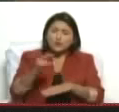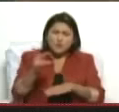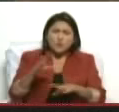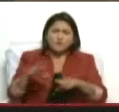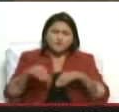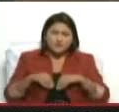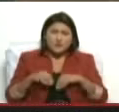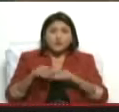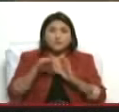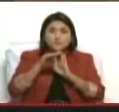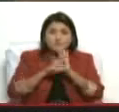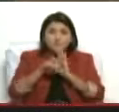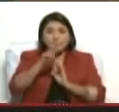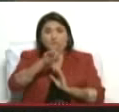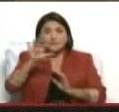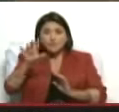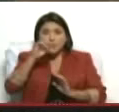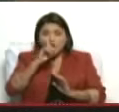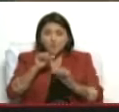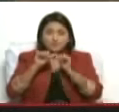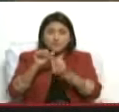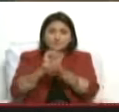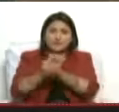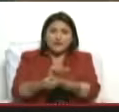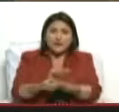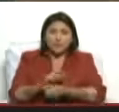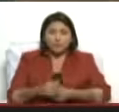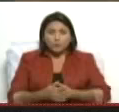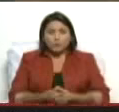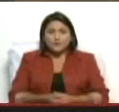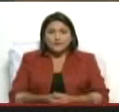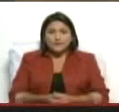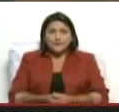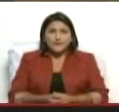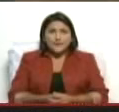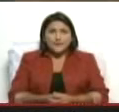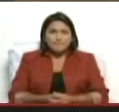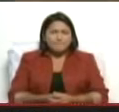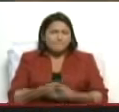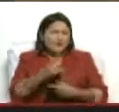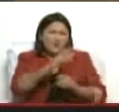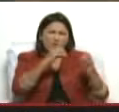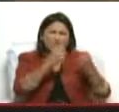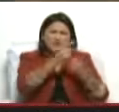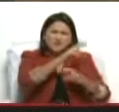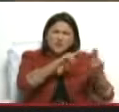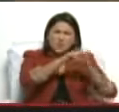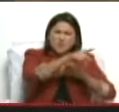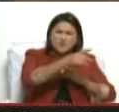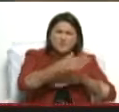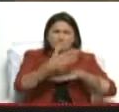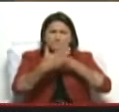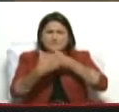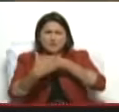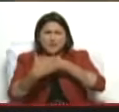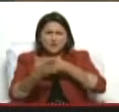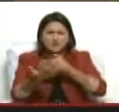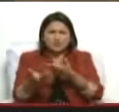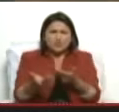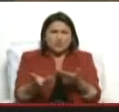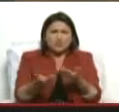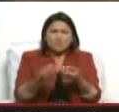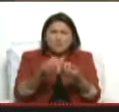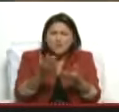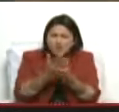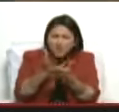rebaja a 25 años entonces para tú estás pidiendo los expedientes también de de los asesinos de cancerbero Para